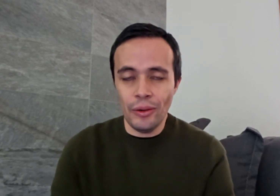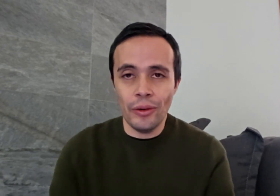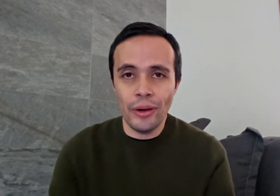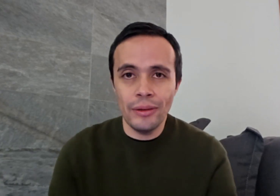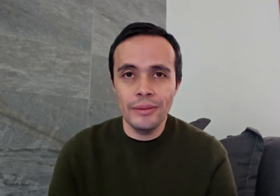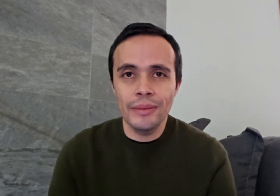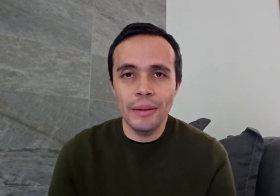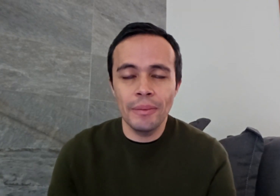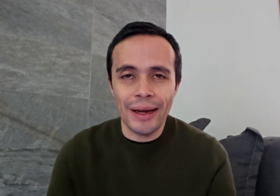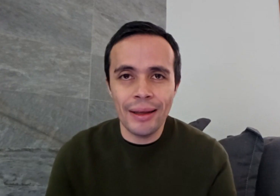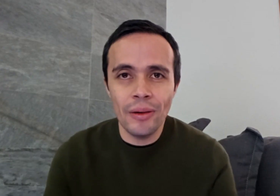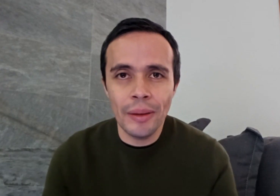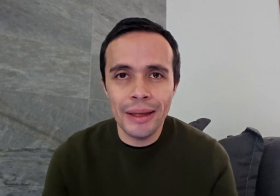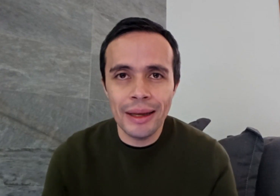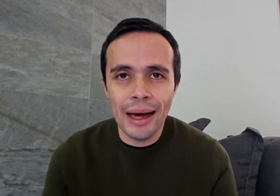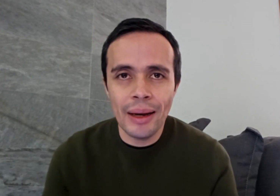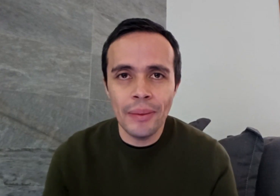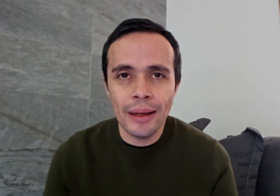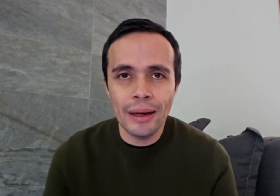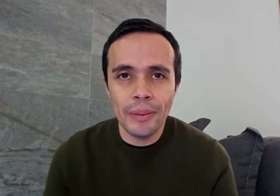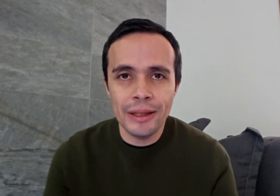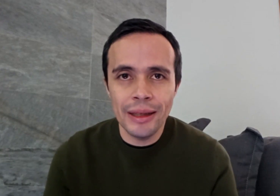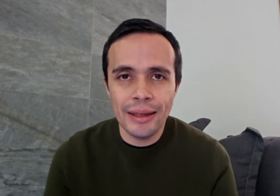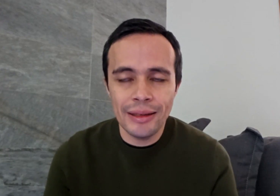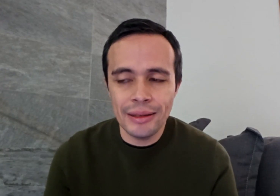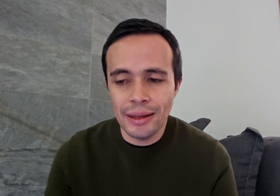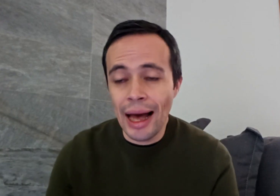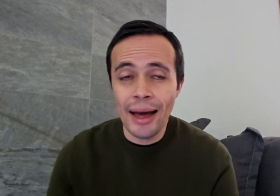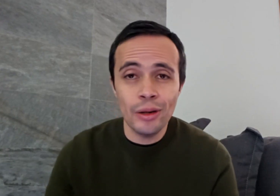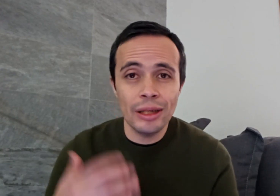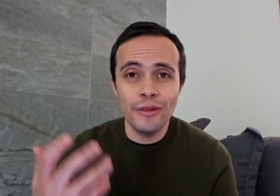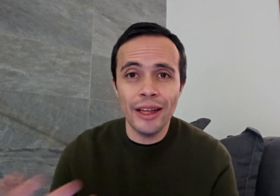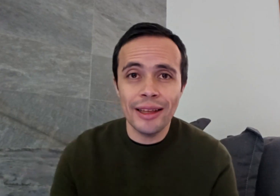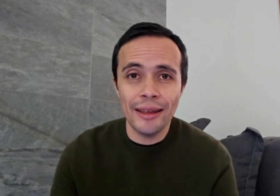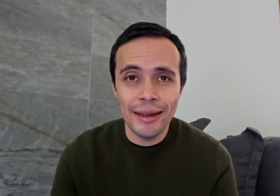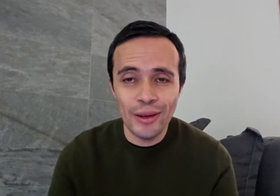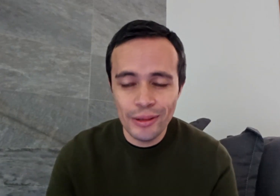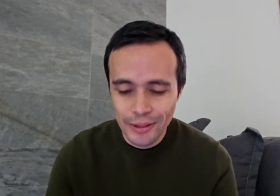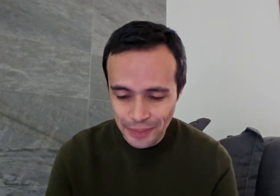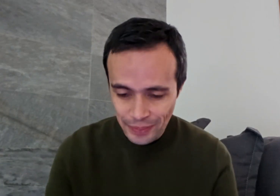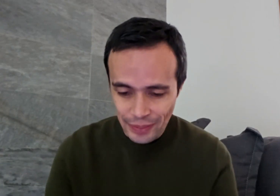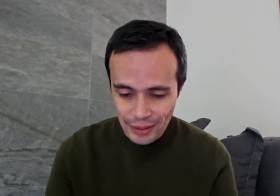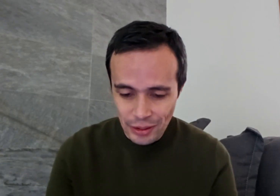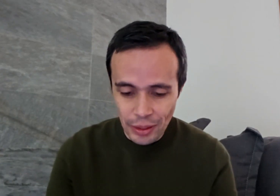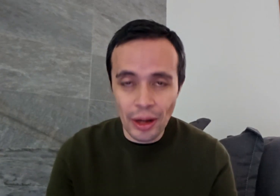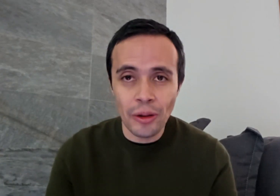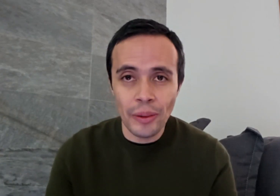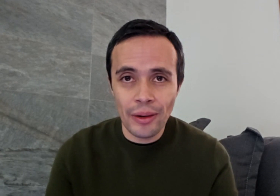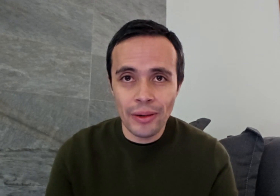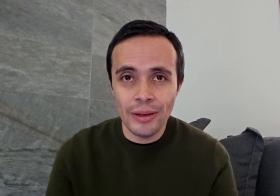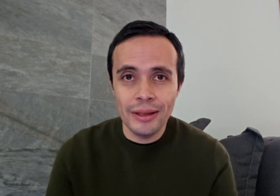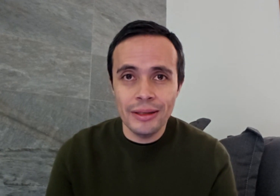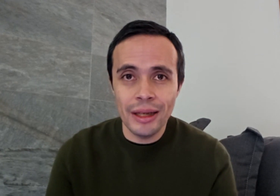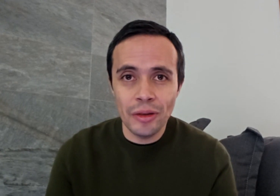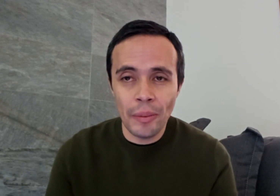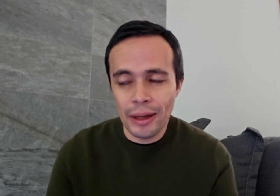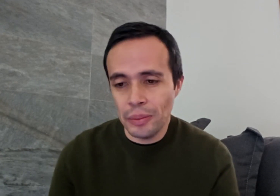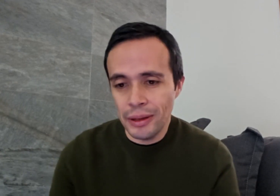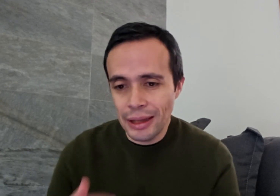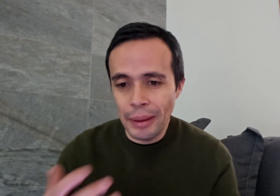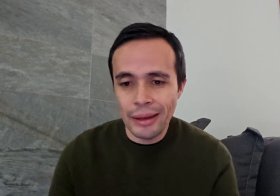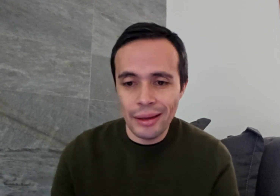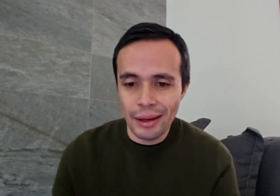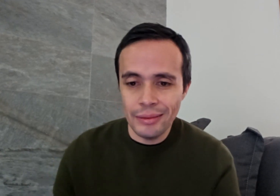se le ocurrió, particularmente en la Cámara de Representantes, decir, nos hace falta dinero, sobre todo al gobierno de